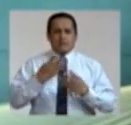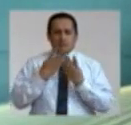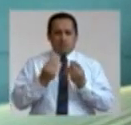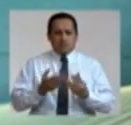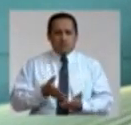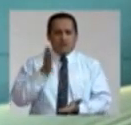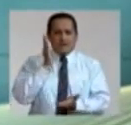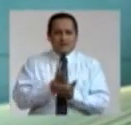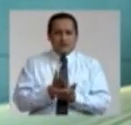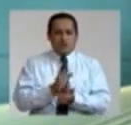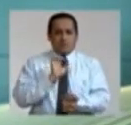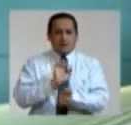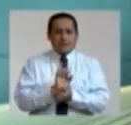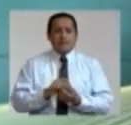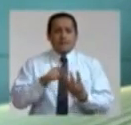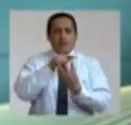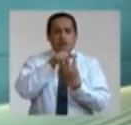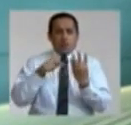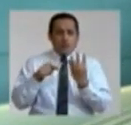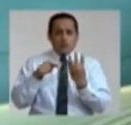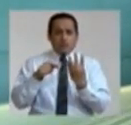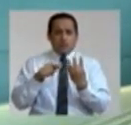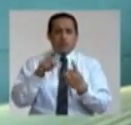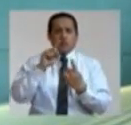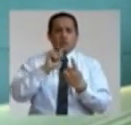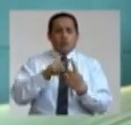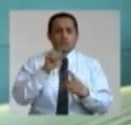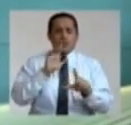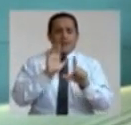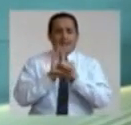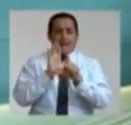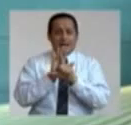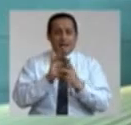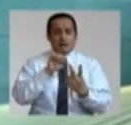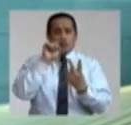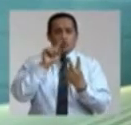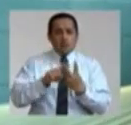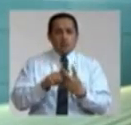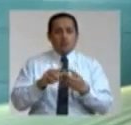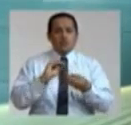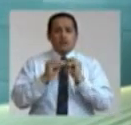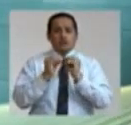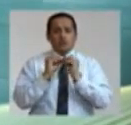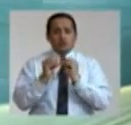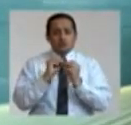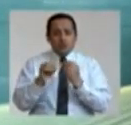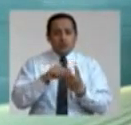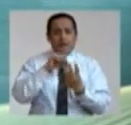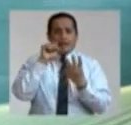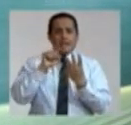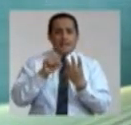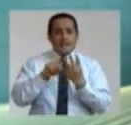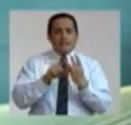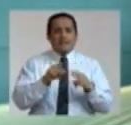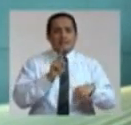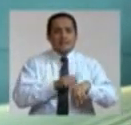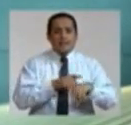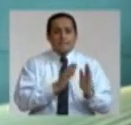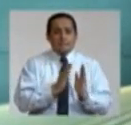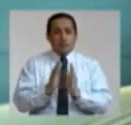La ejecución penal se basa en 4 principios: el de legalidad, el de resocialización, el